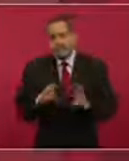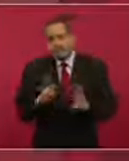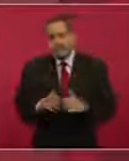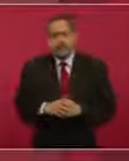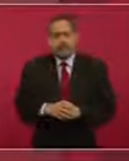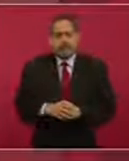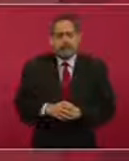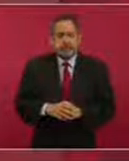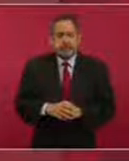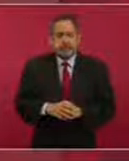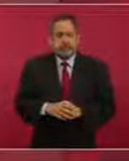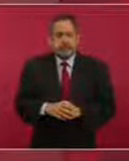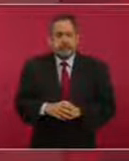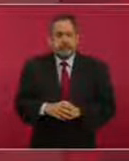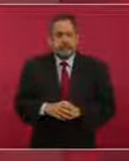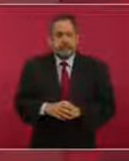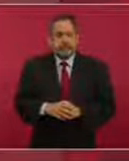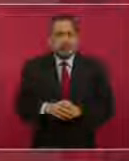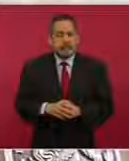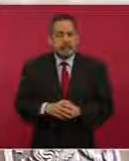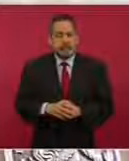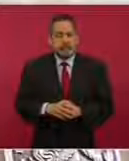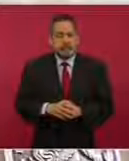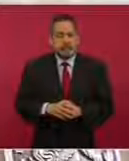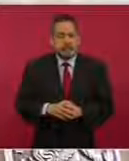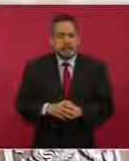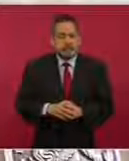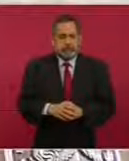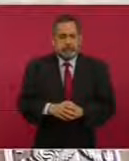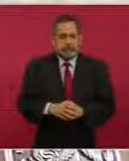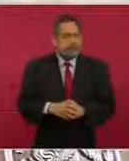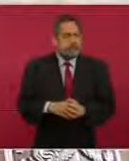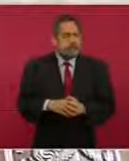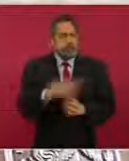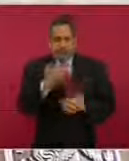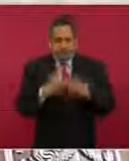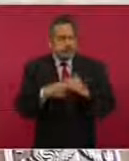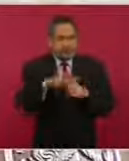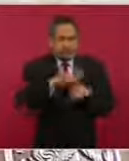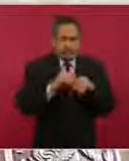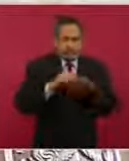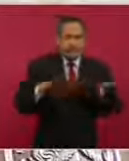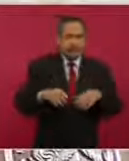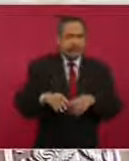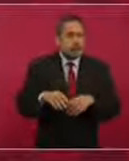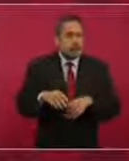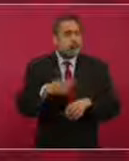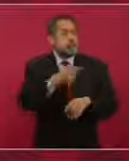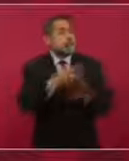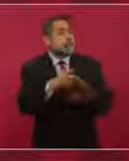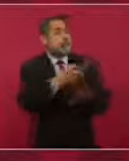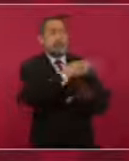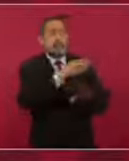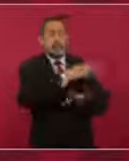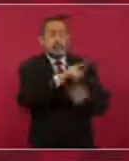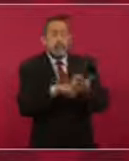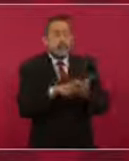No se da a conocer que se condonaban los impuestos